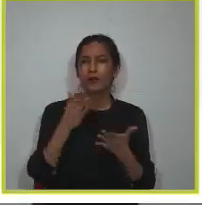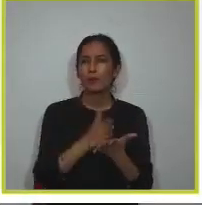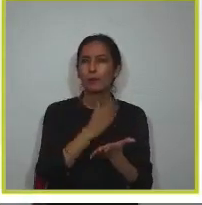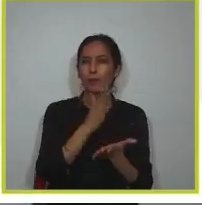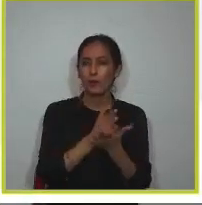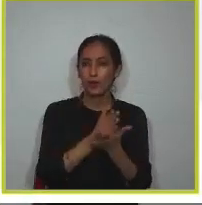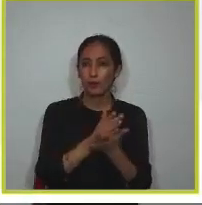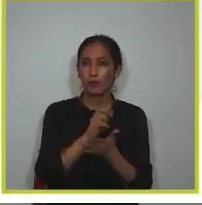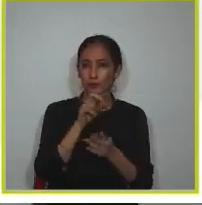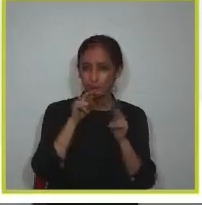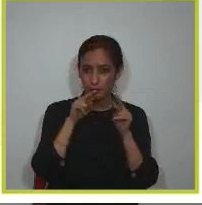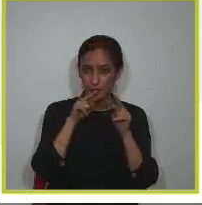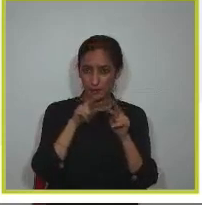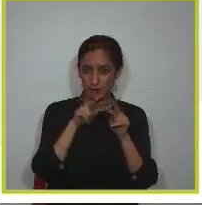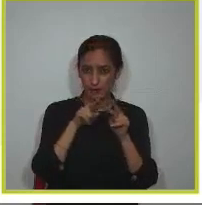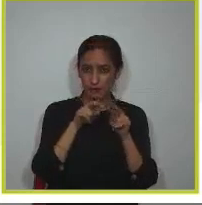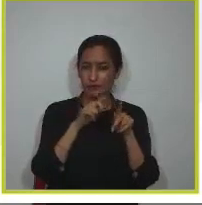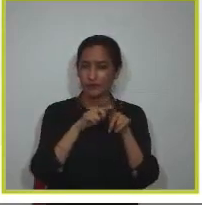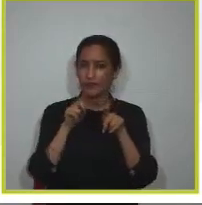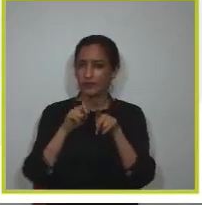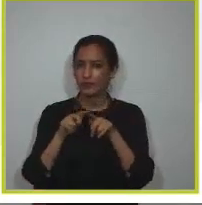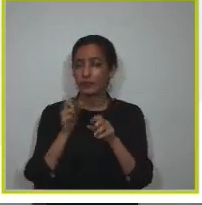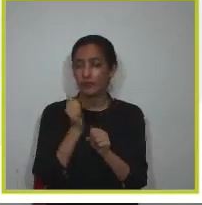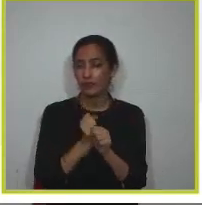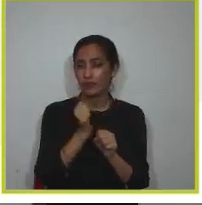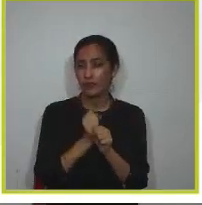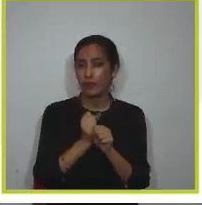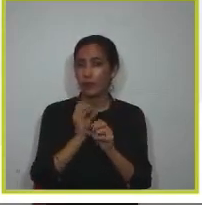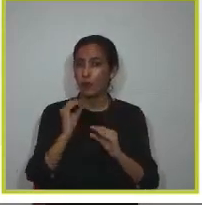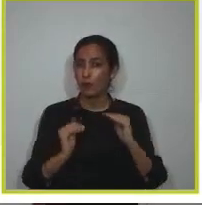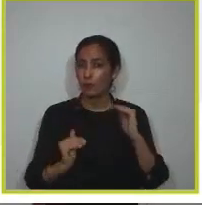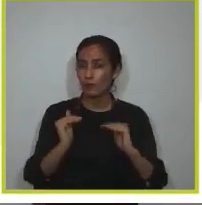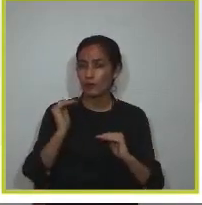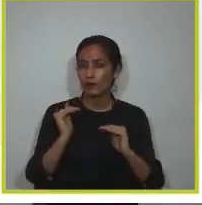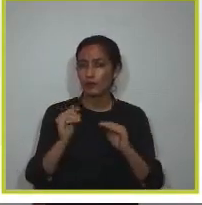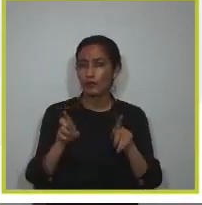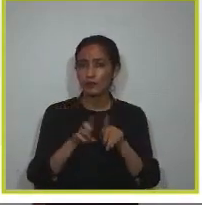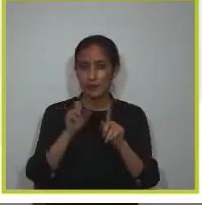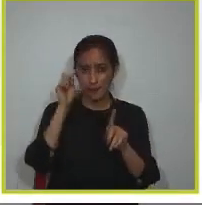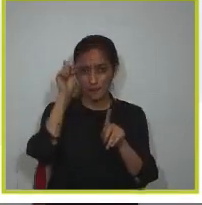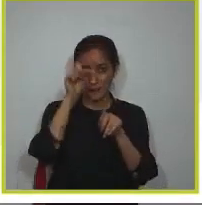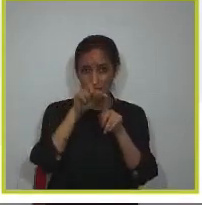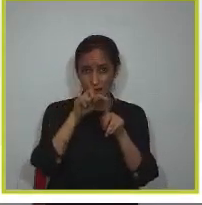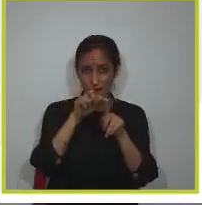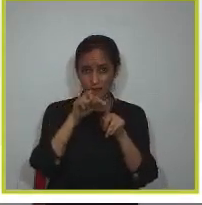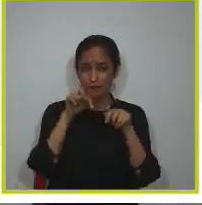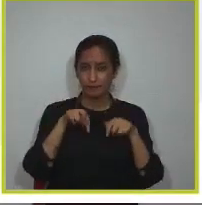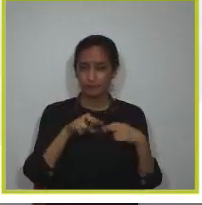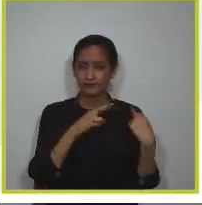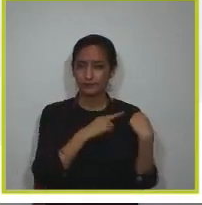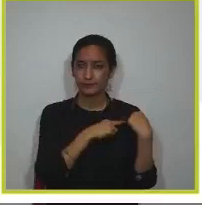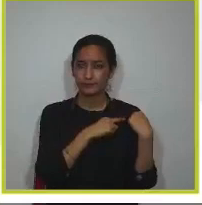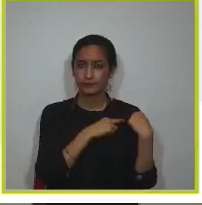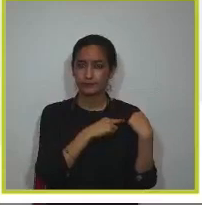ustedes identificaron en el marco de sus funciones de sus competencias de sus objetivos misionales